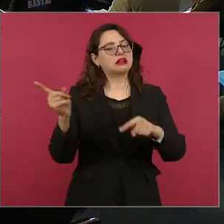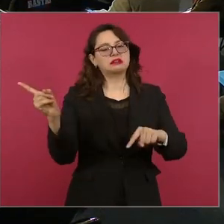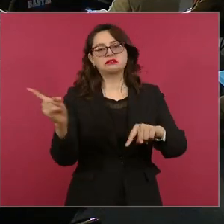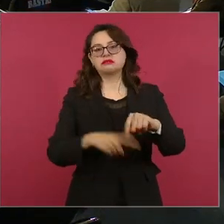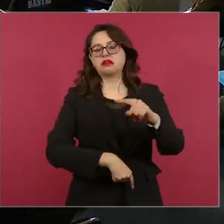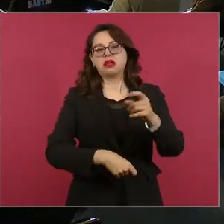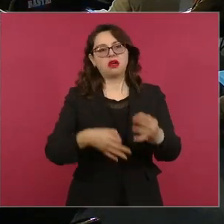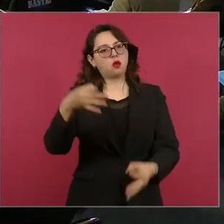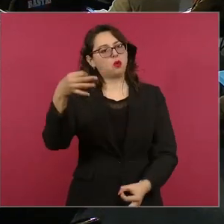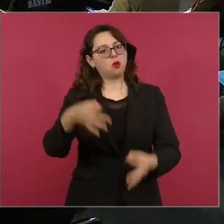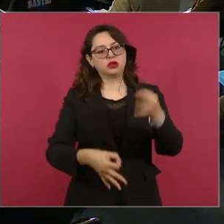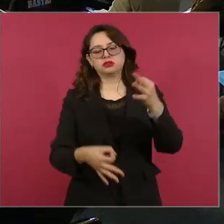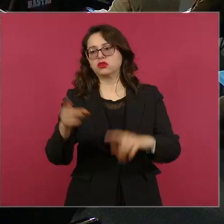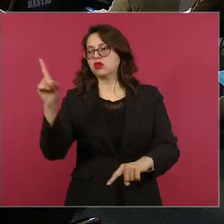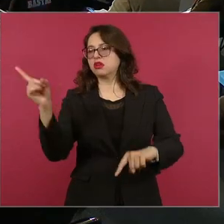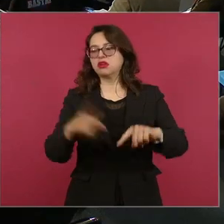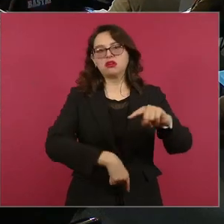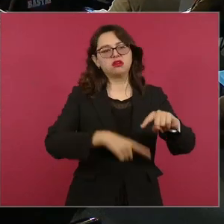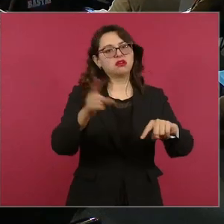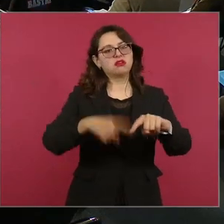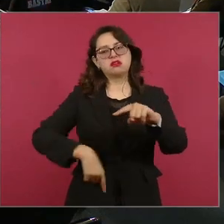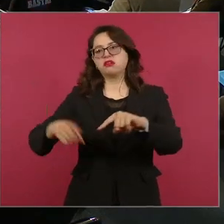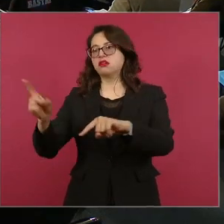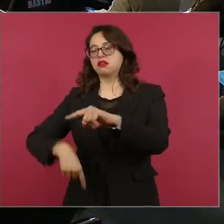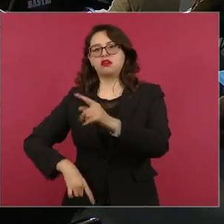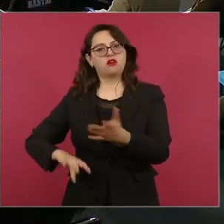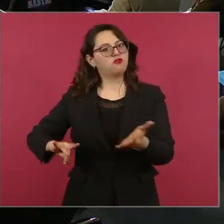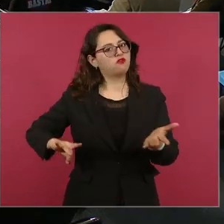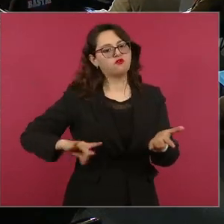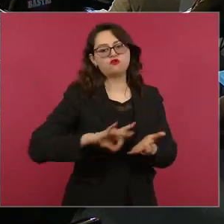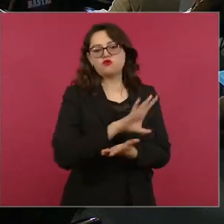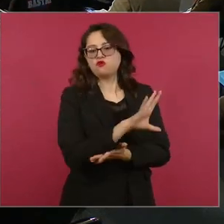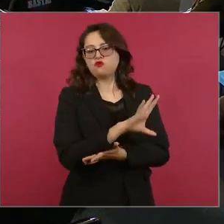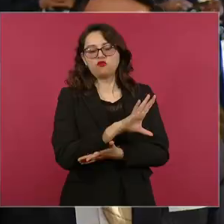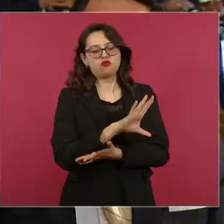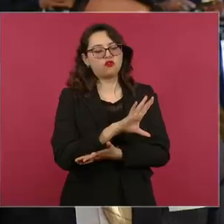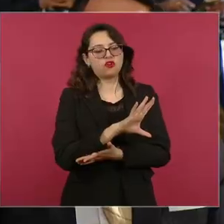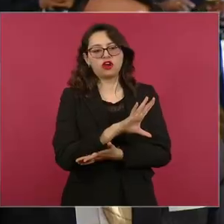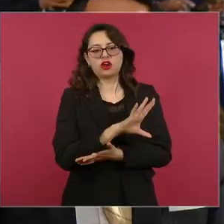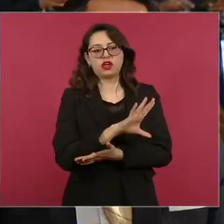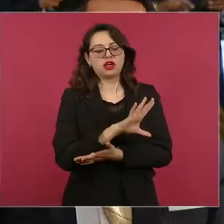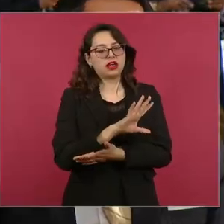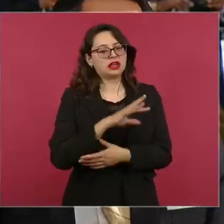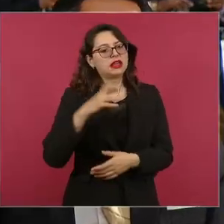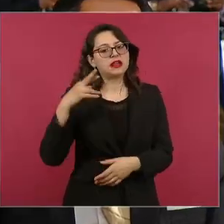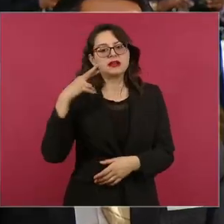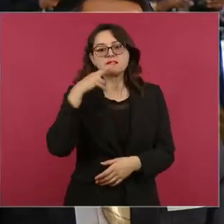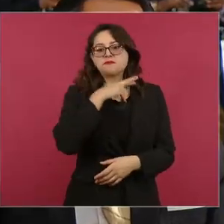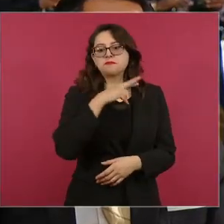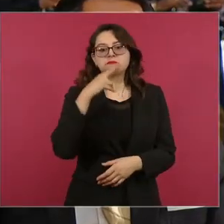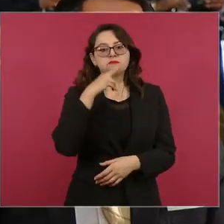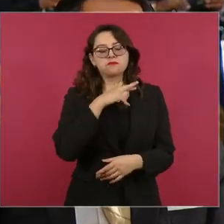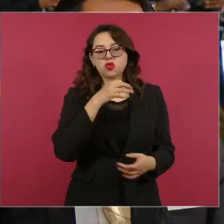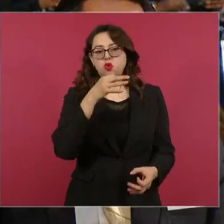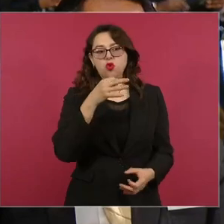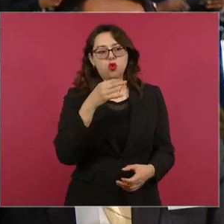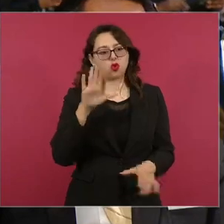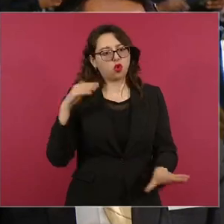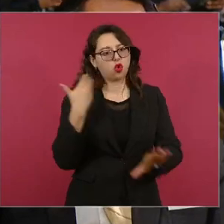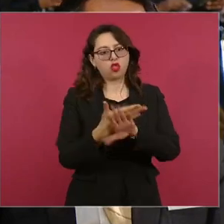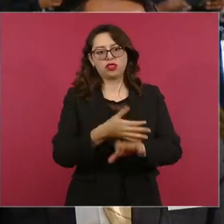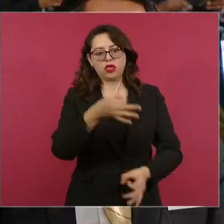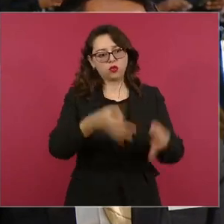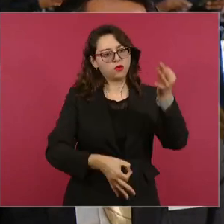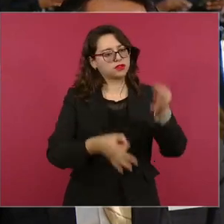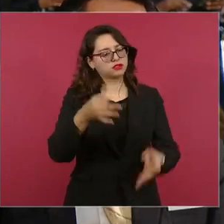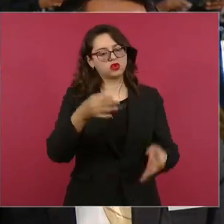una vez que se les compruebe que lo hicieron de manera dolosa, se les separa de inmediato de sus cargos hasta que se compruebe o que se investiguen.